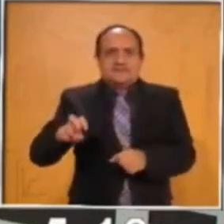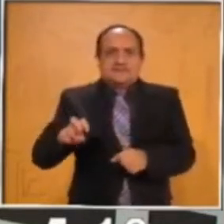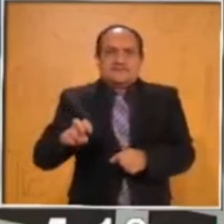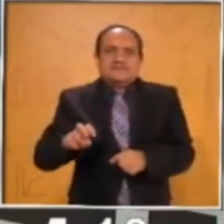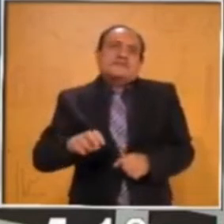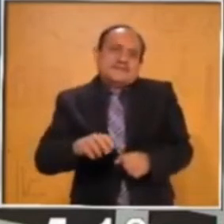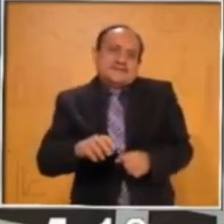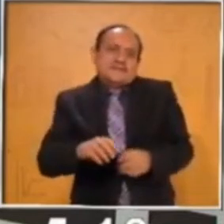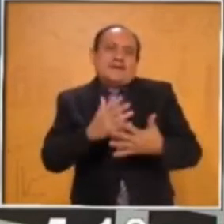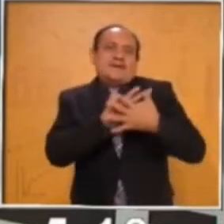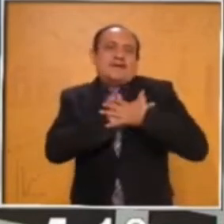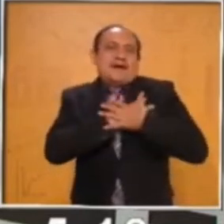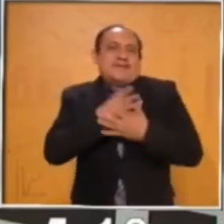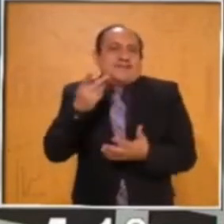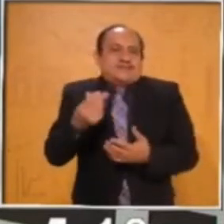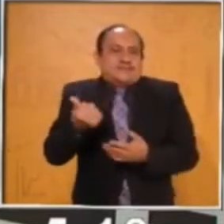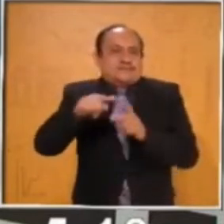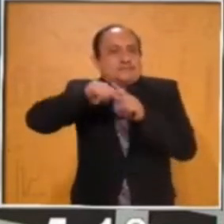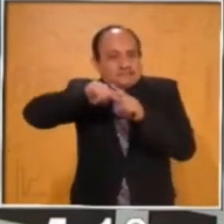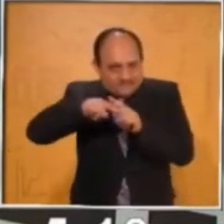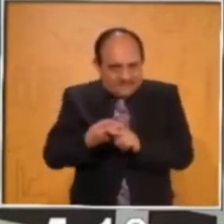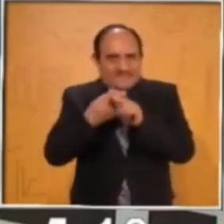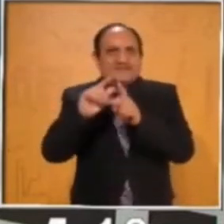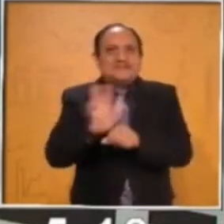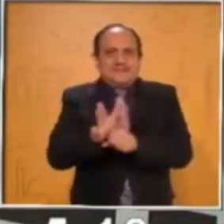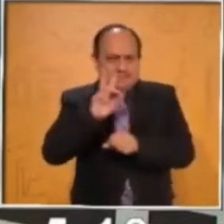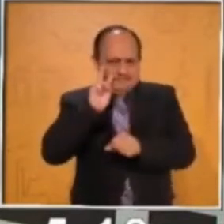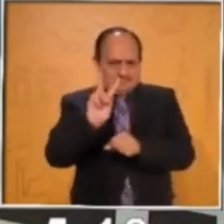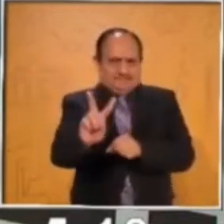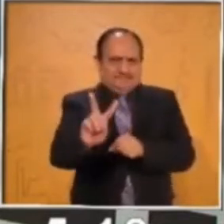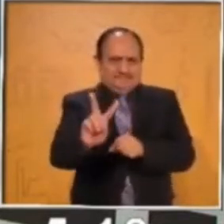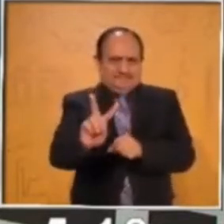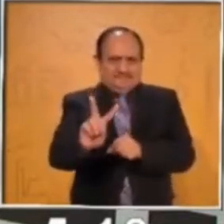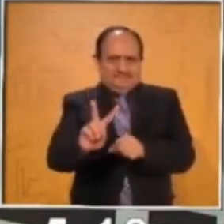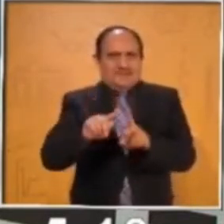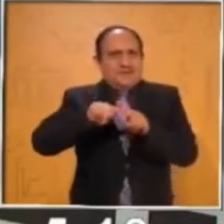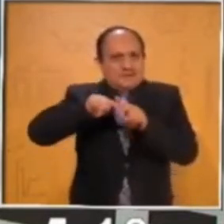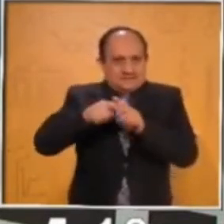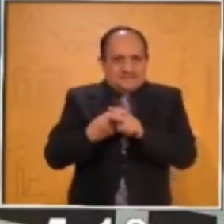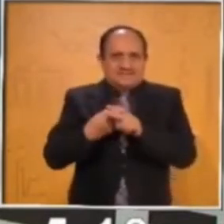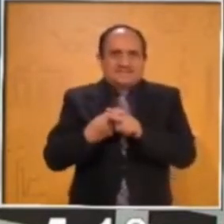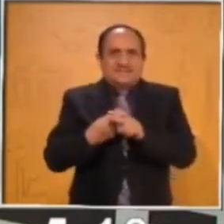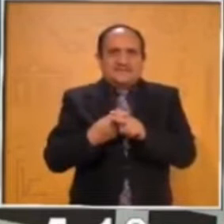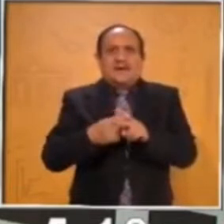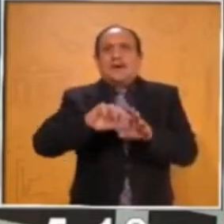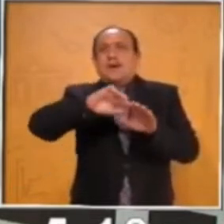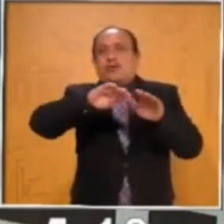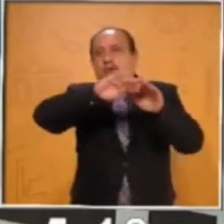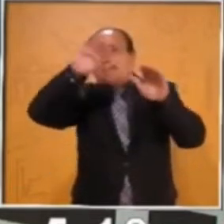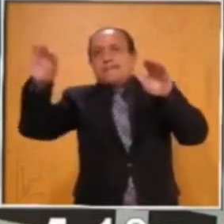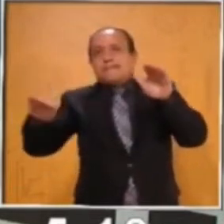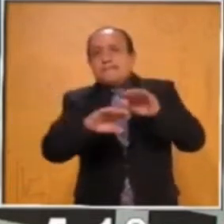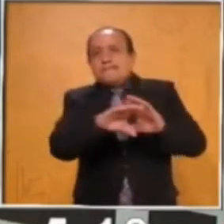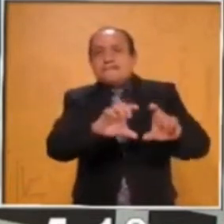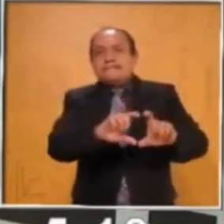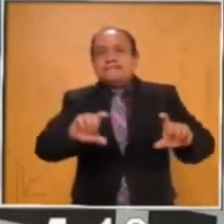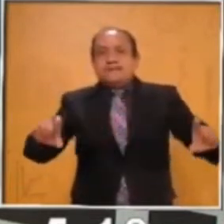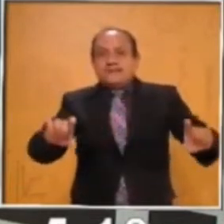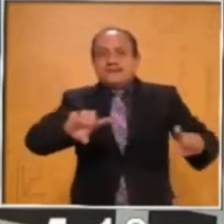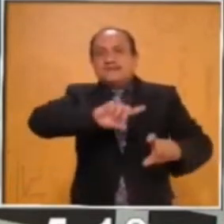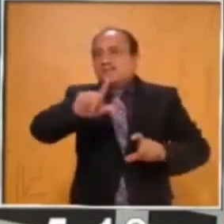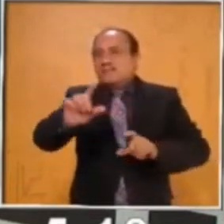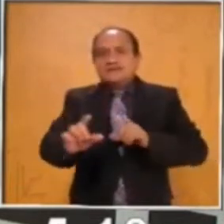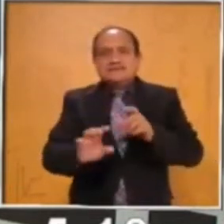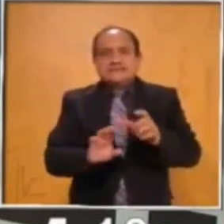Perros, que cuando empiezas a ver la película, inicia con la mitad de la historia y después te